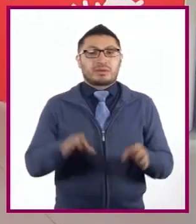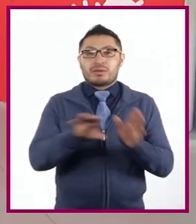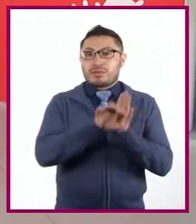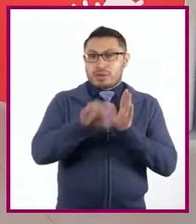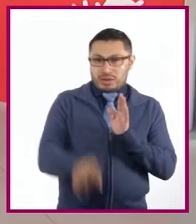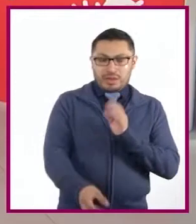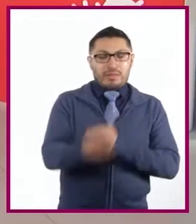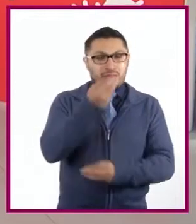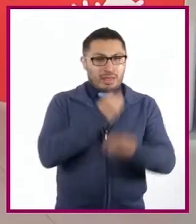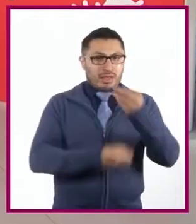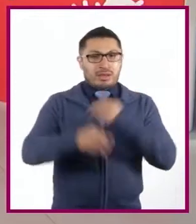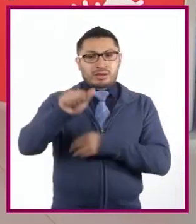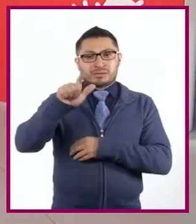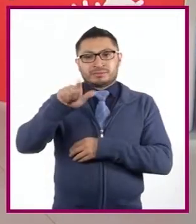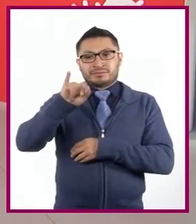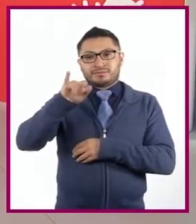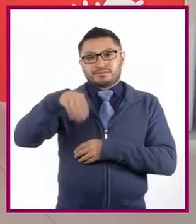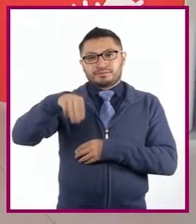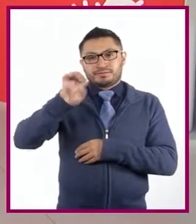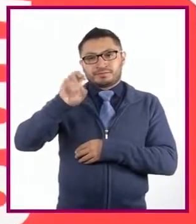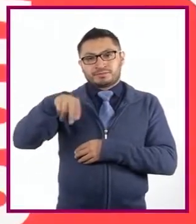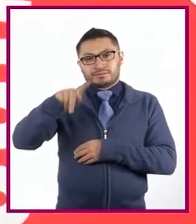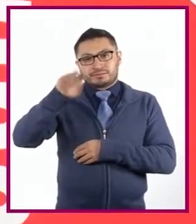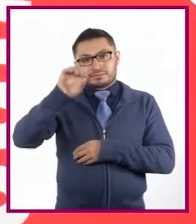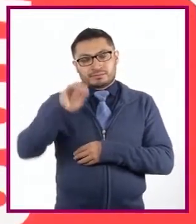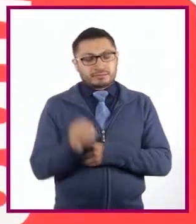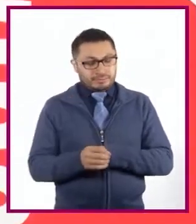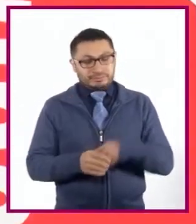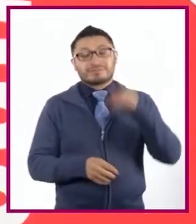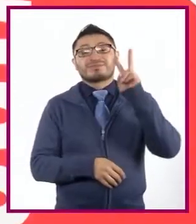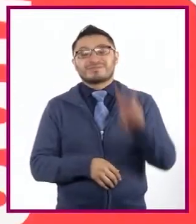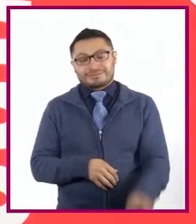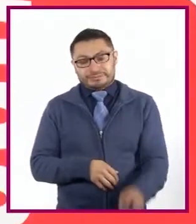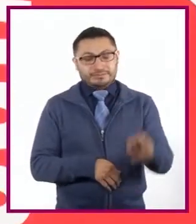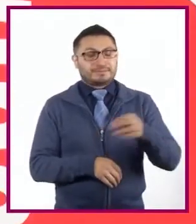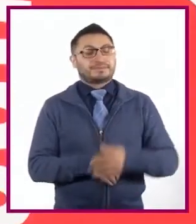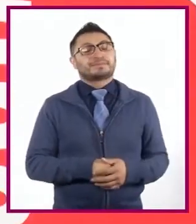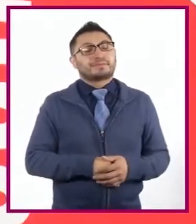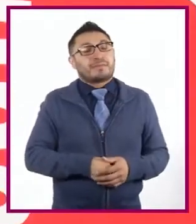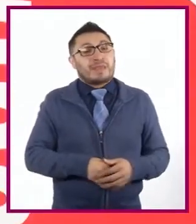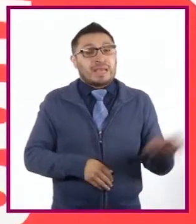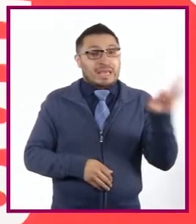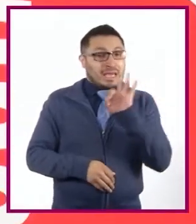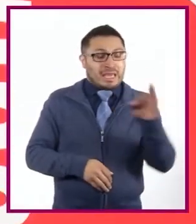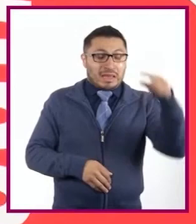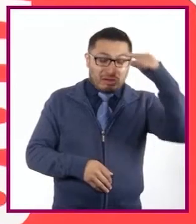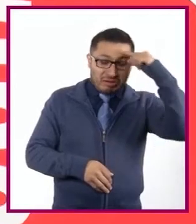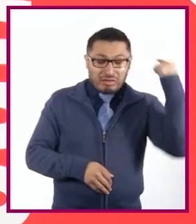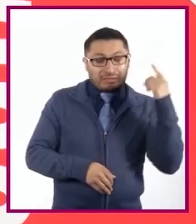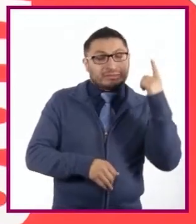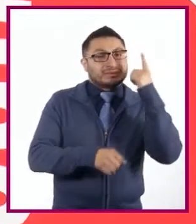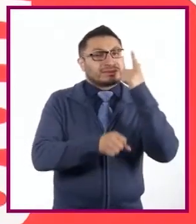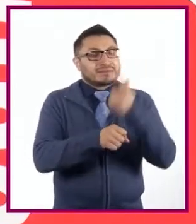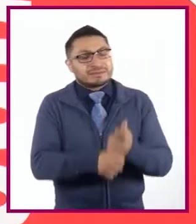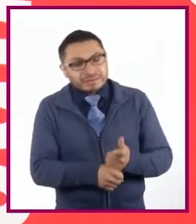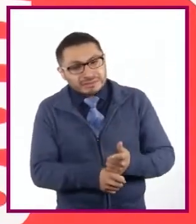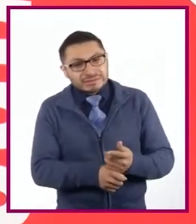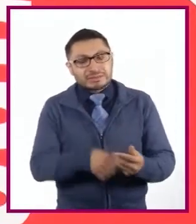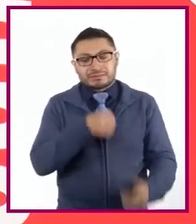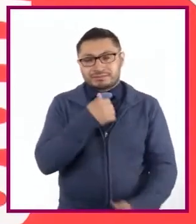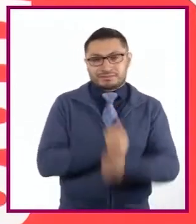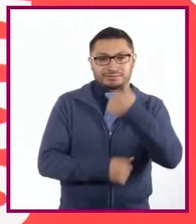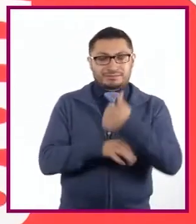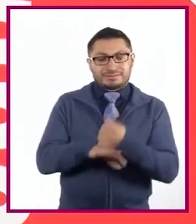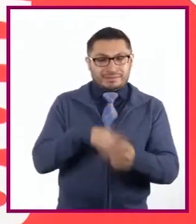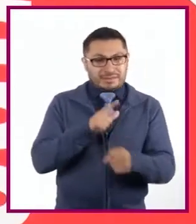alimento. Efectivamente, maestra Ángeles. Aunque probablemente es más fácil observar la competencia entre animales